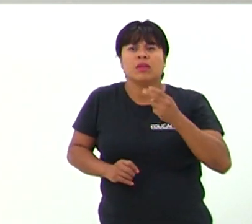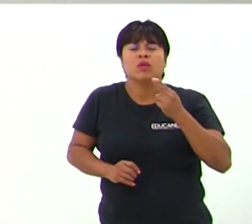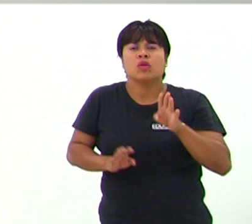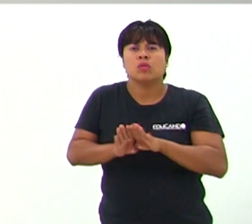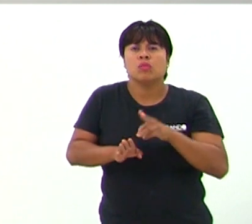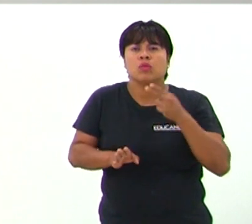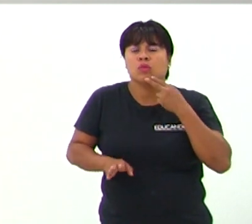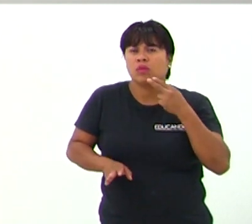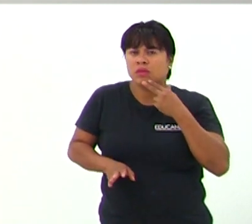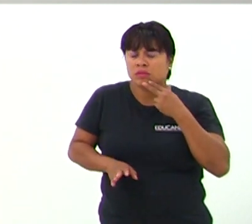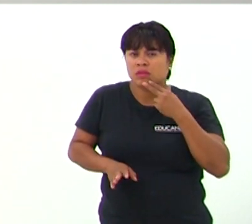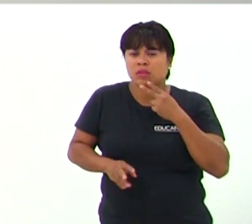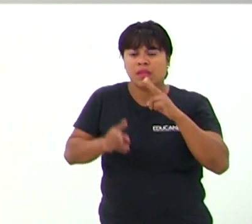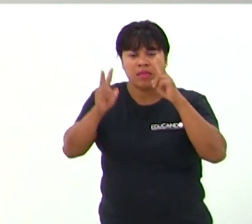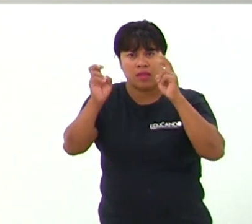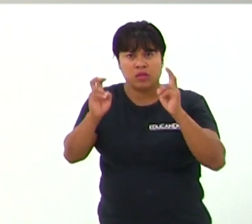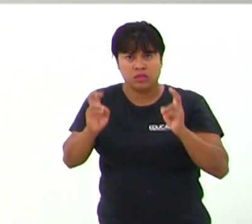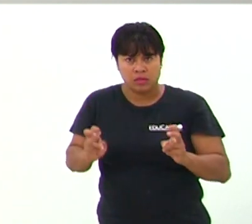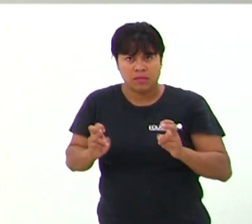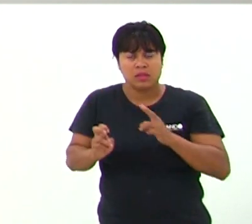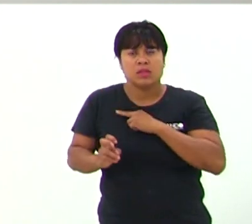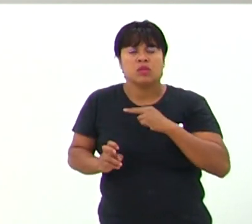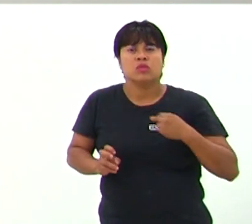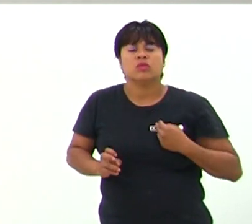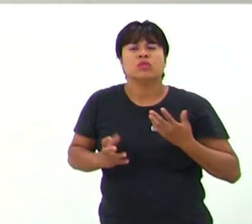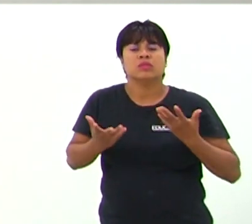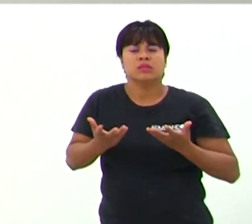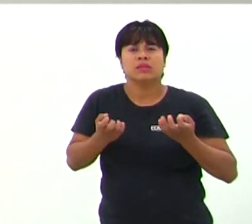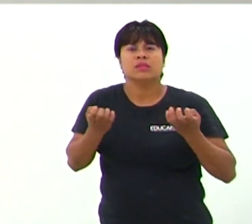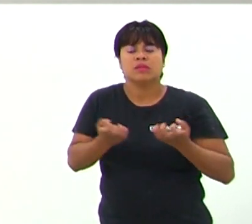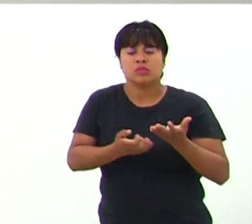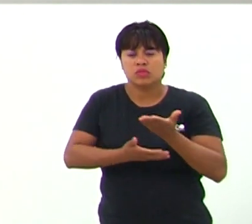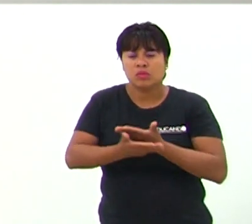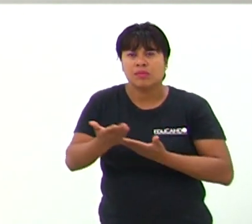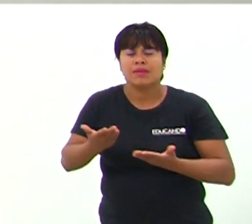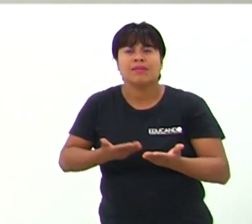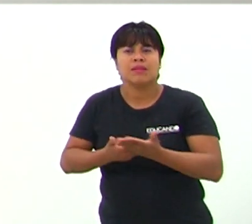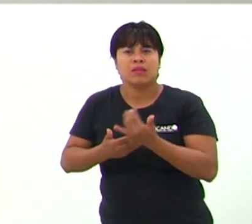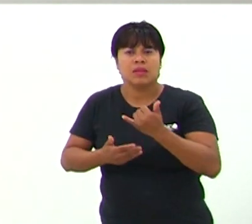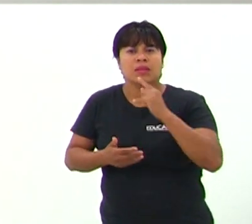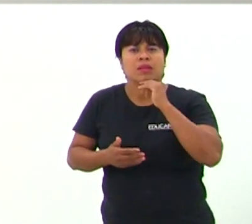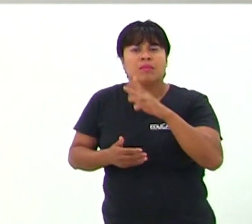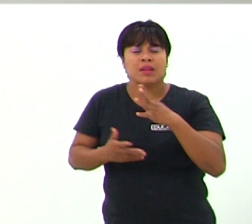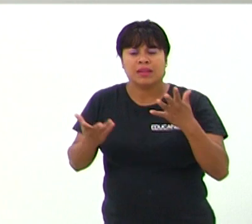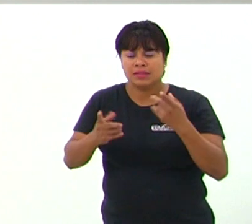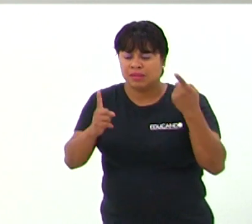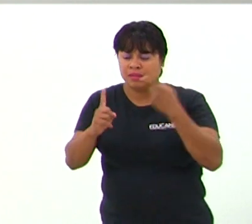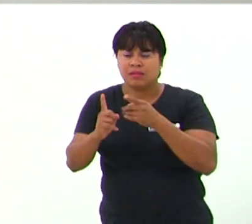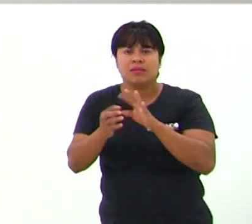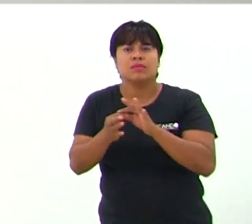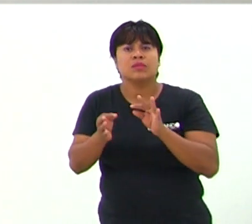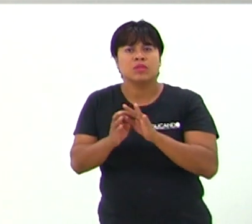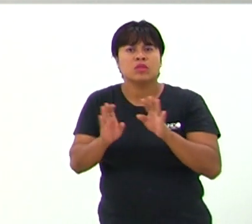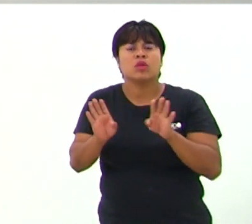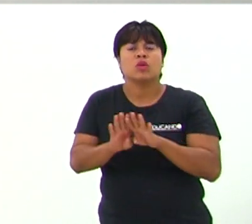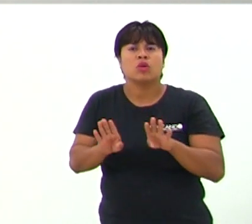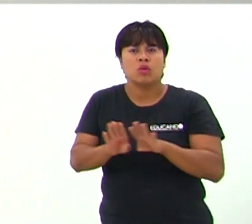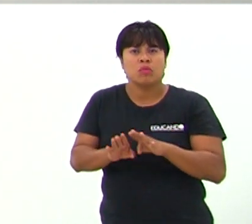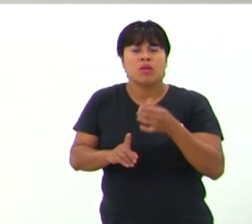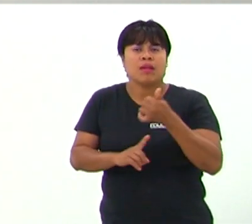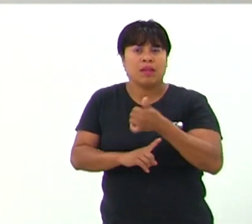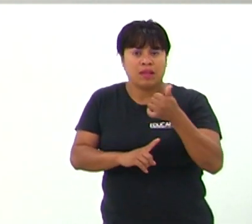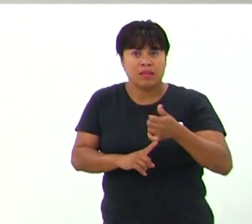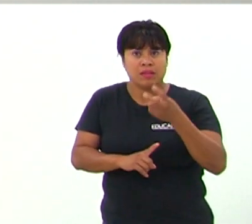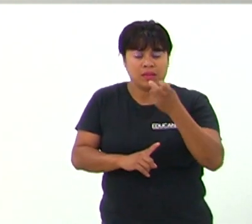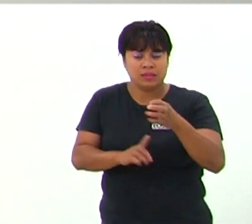utilización de los temas que estamos compartiendo y también hacer referencia de cómo cada una